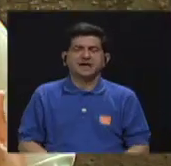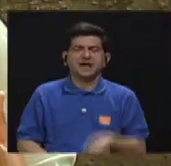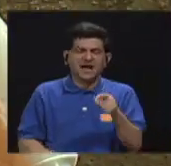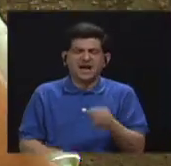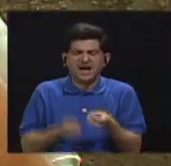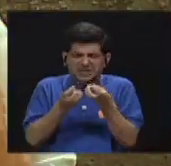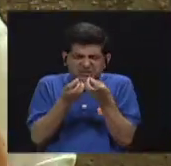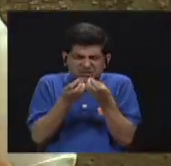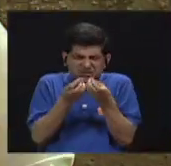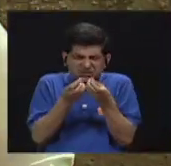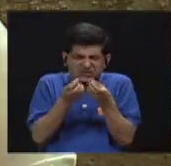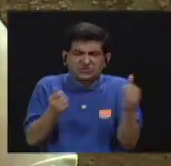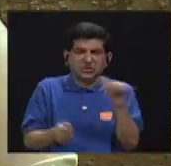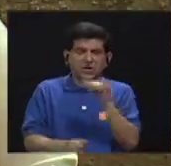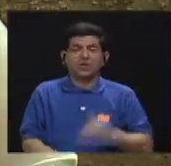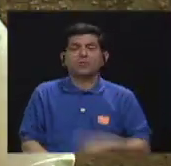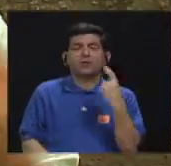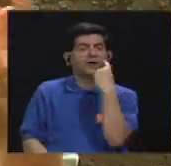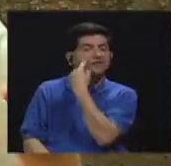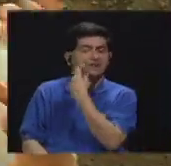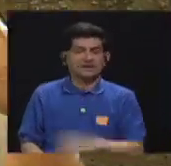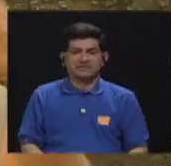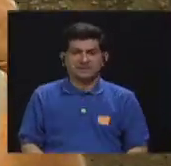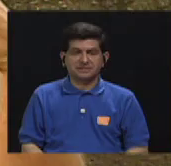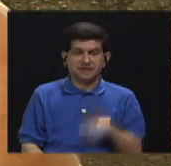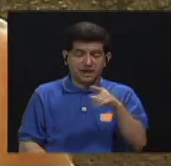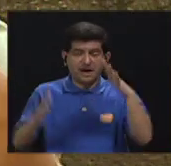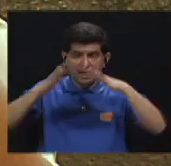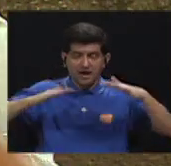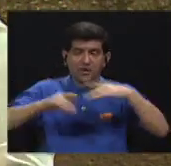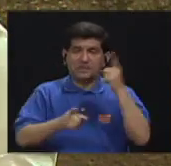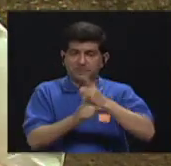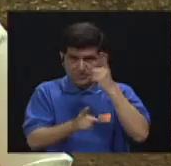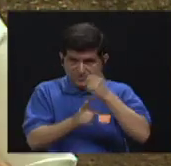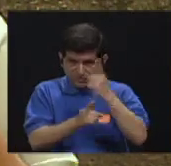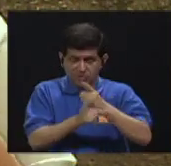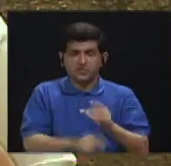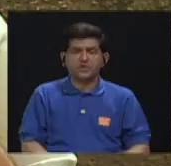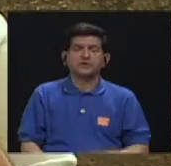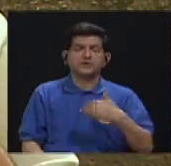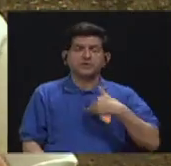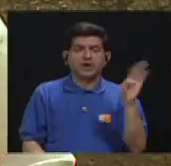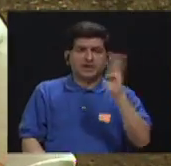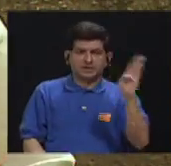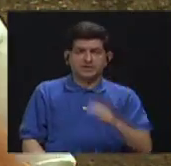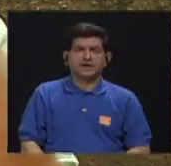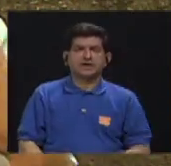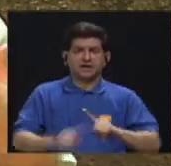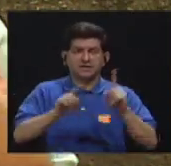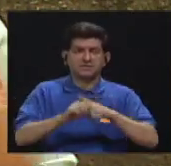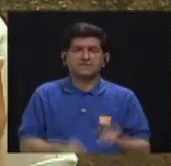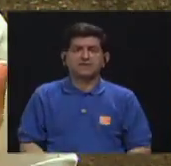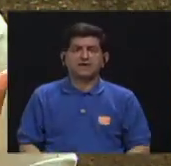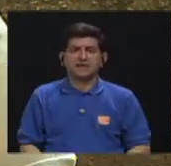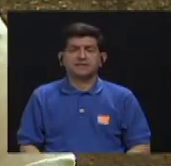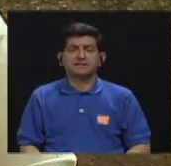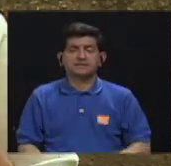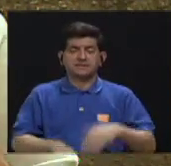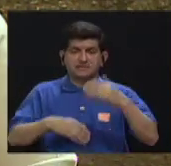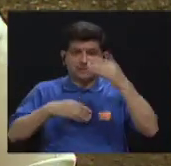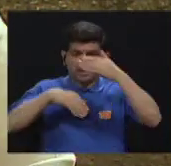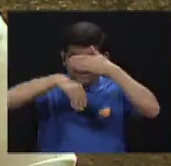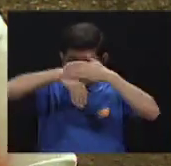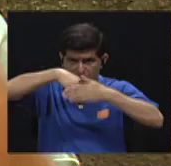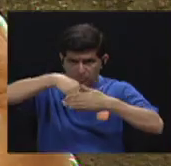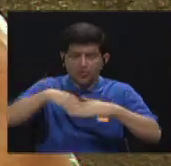oxidar. Es lo mismo que pasa con un diente. El diente, cuando pasa en un ambiente propicio, lleno de bacterias, lleno de placa, va a